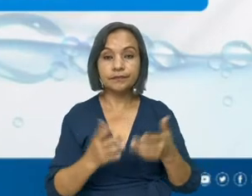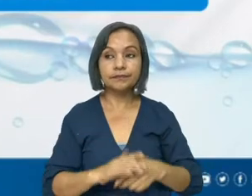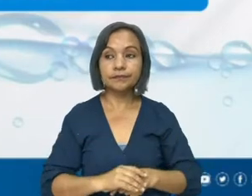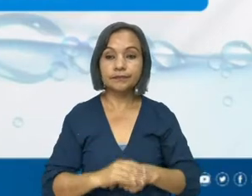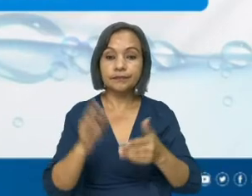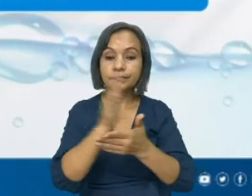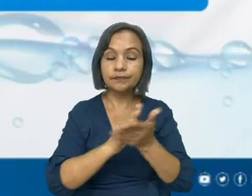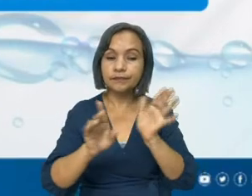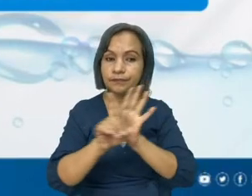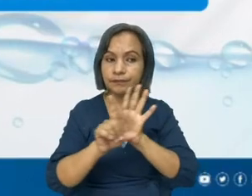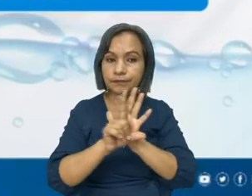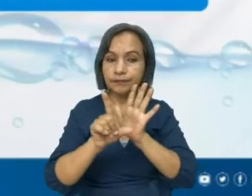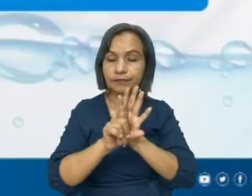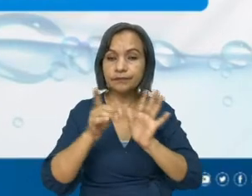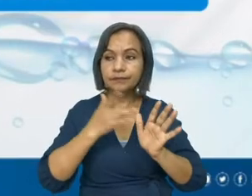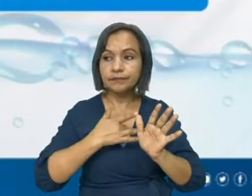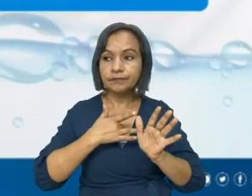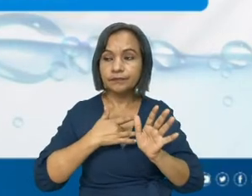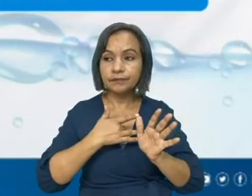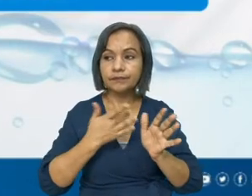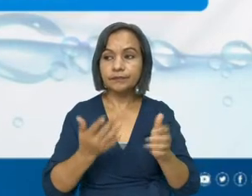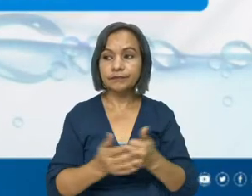tenemos algunas leyes que necesitan ser